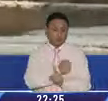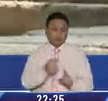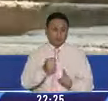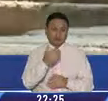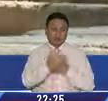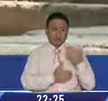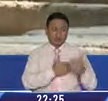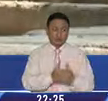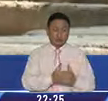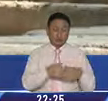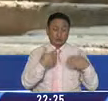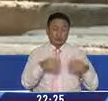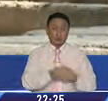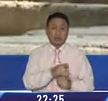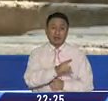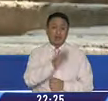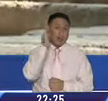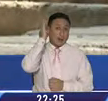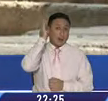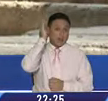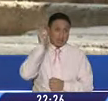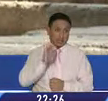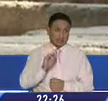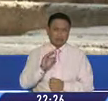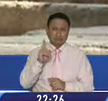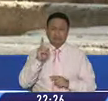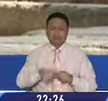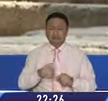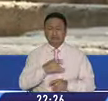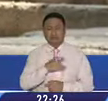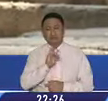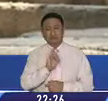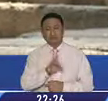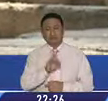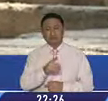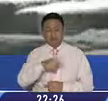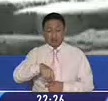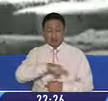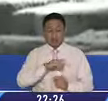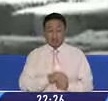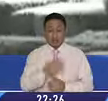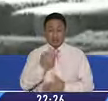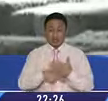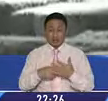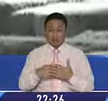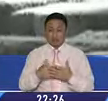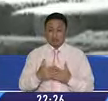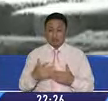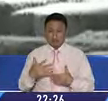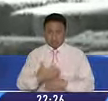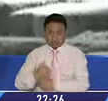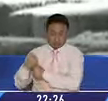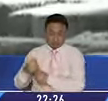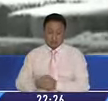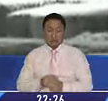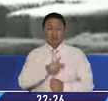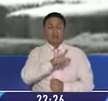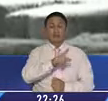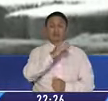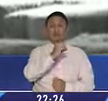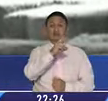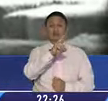secuela de dolor e impotencia en las mujeres, que incluso pierden la tenencia de sus hijos. Lourdes